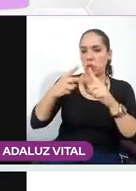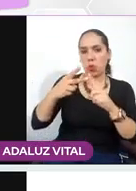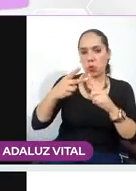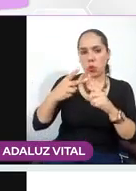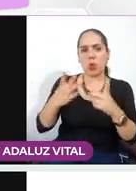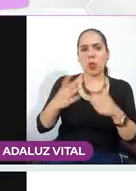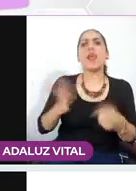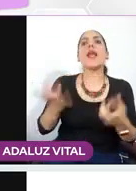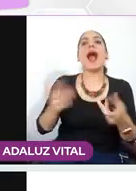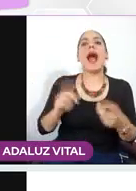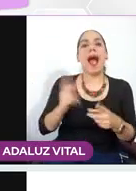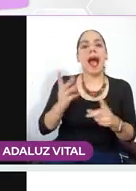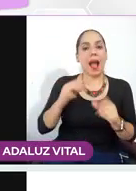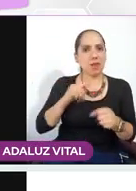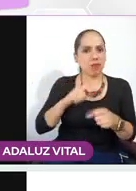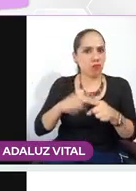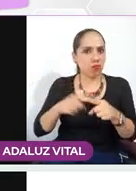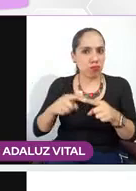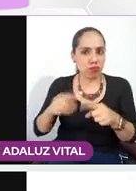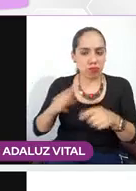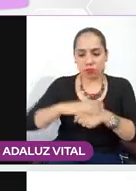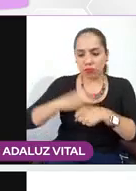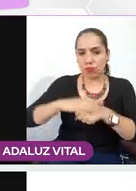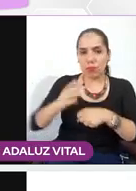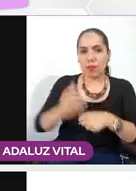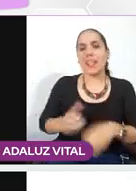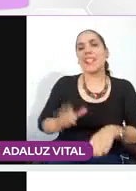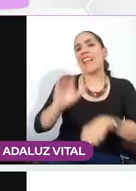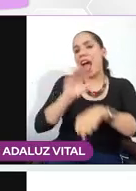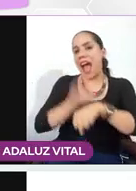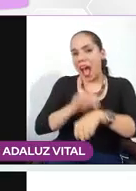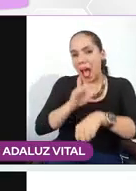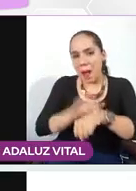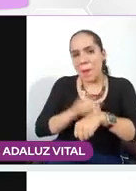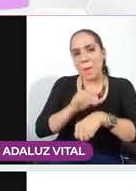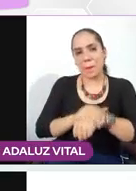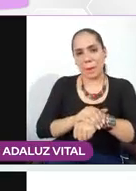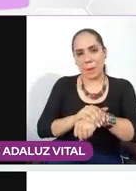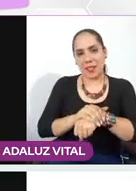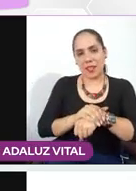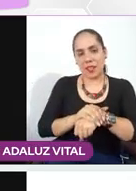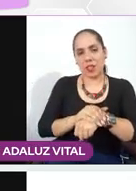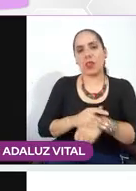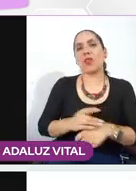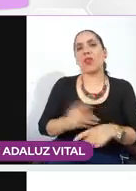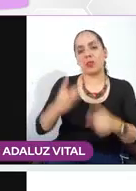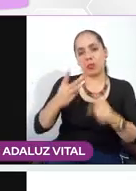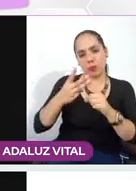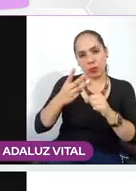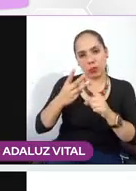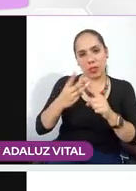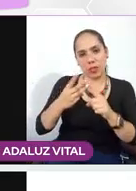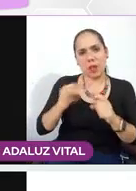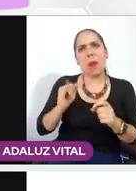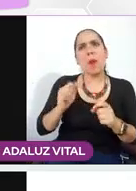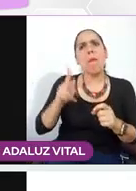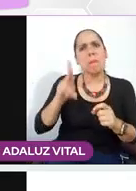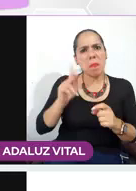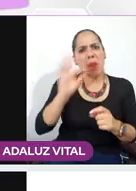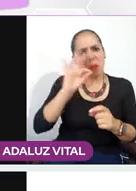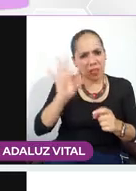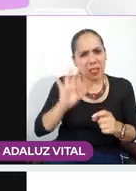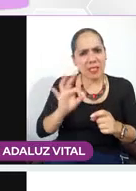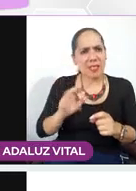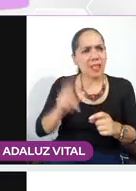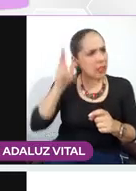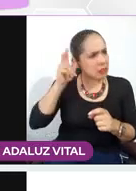amigo y para qué? Porque un amigo que es tu par, pues no te puede salvar de muchas cosas, ¿no? Pero sí a lo mejor te puede escuchar, te puede entender y